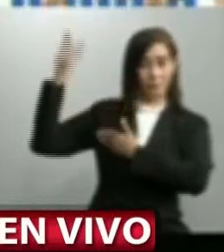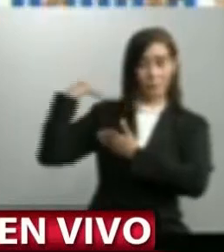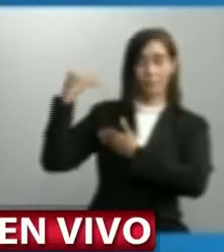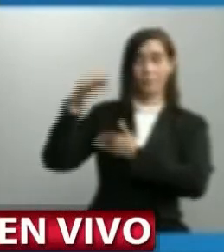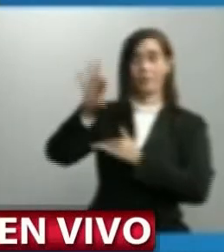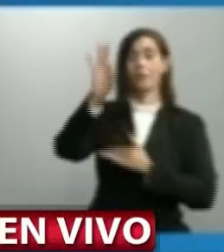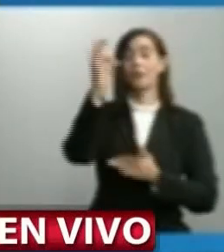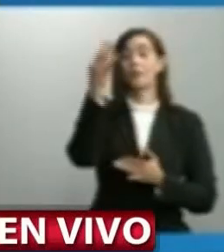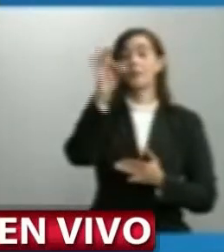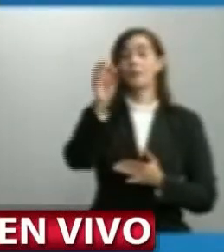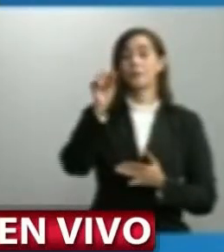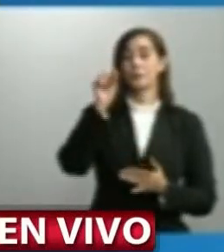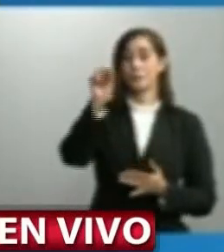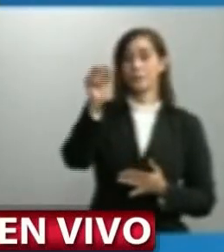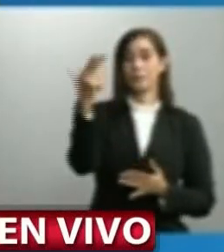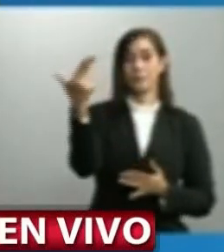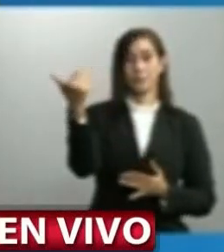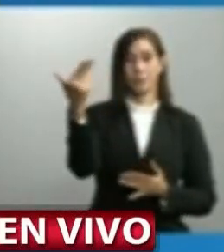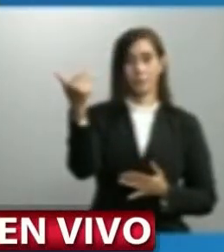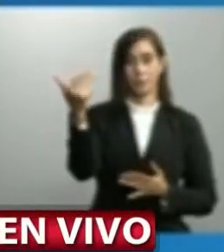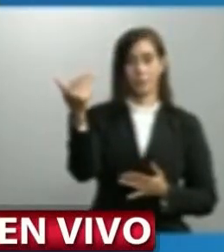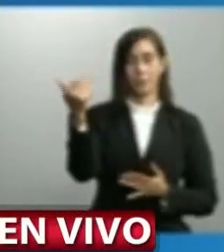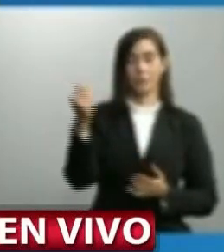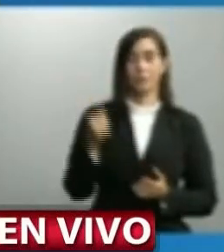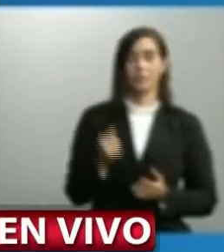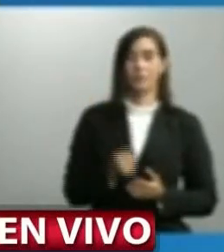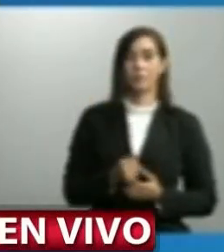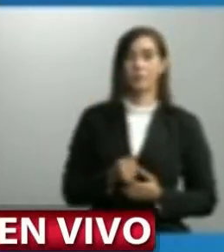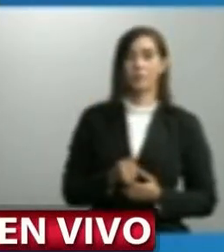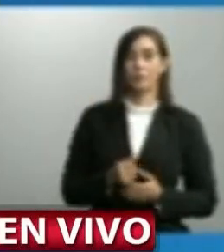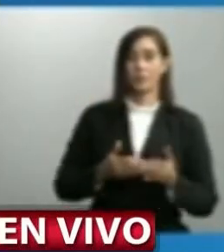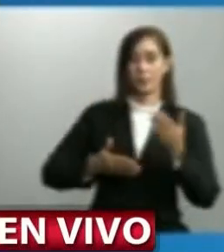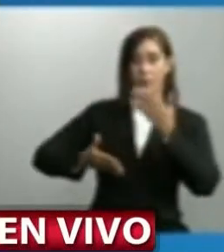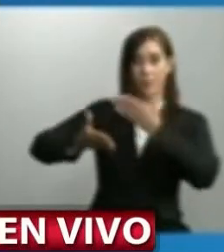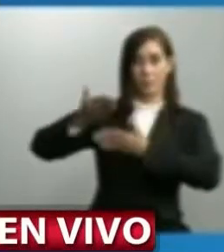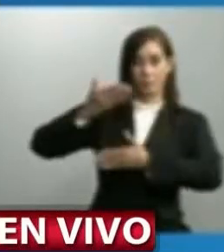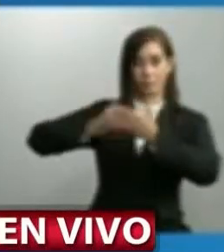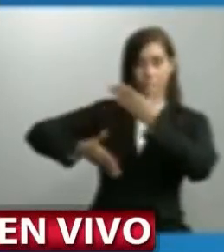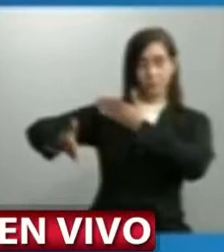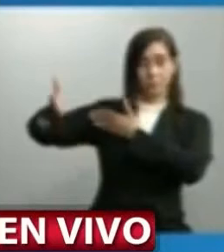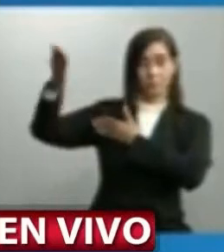estaba en 19.13. Y antes